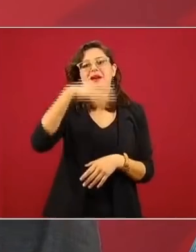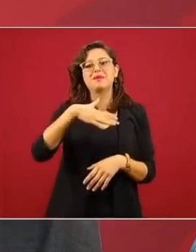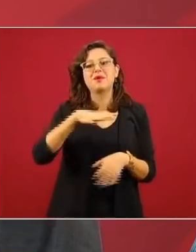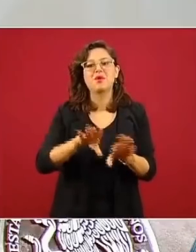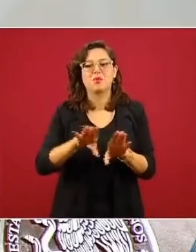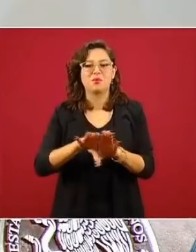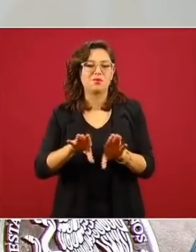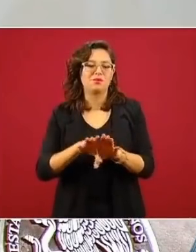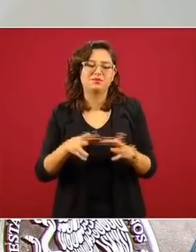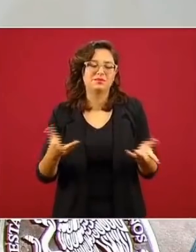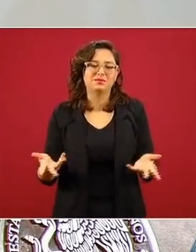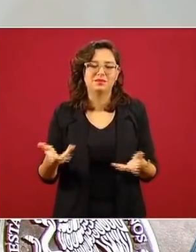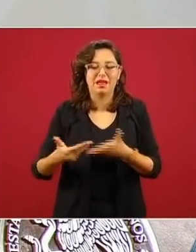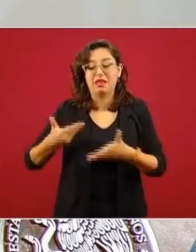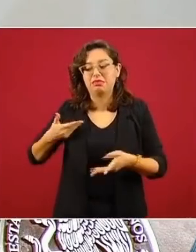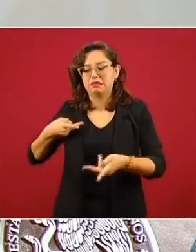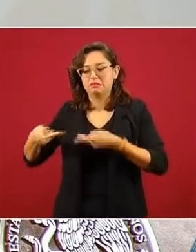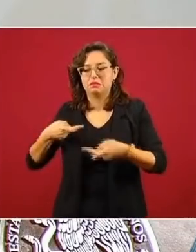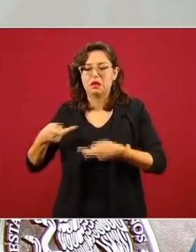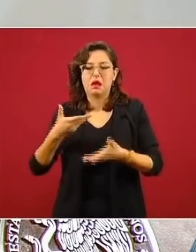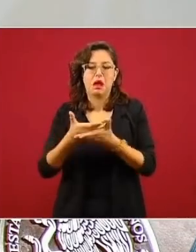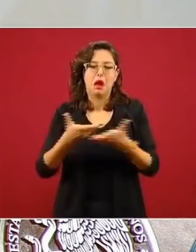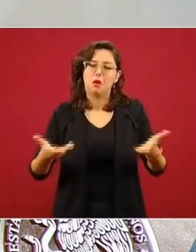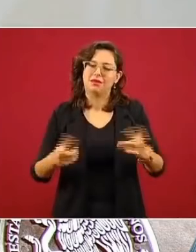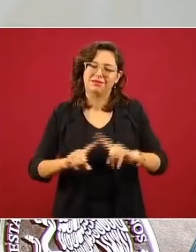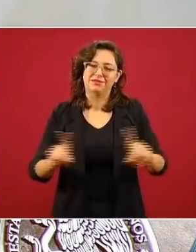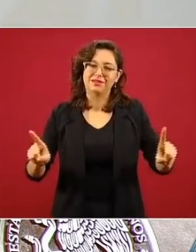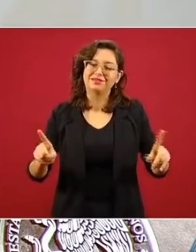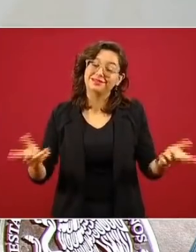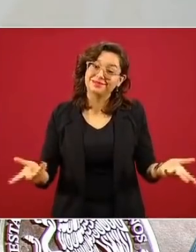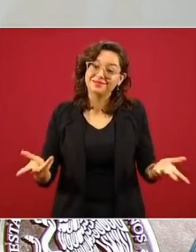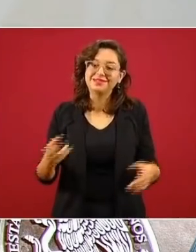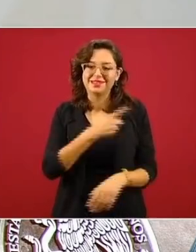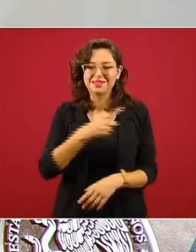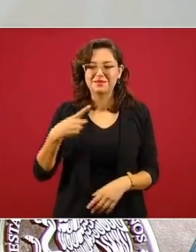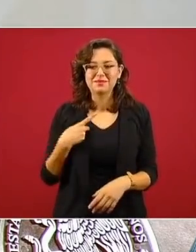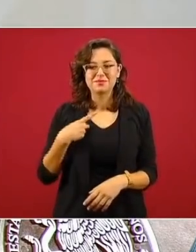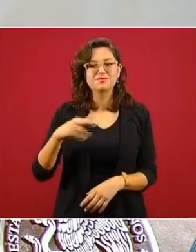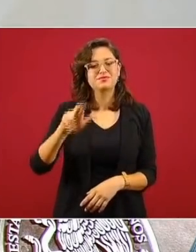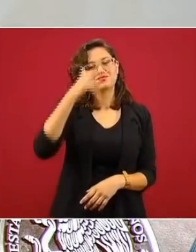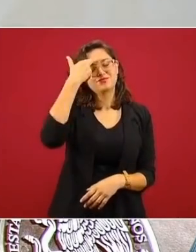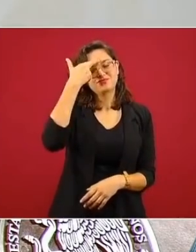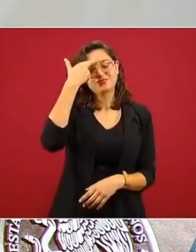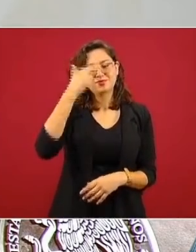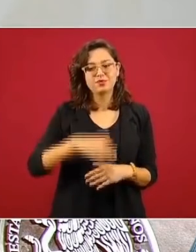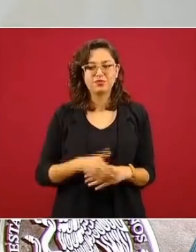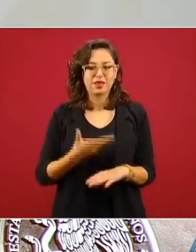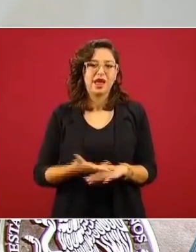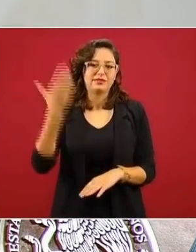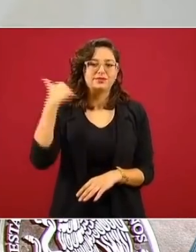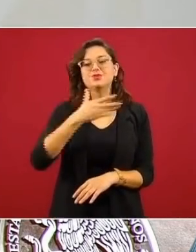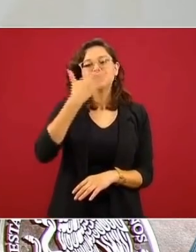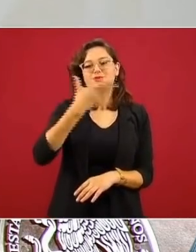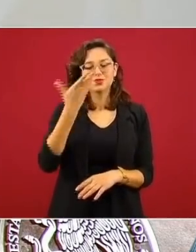a responder. Nada más lo subrayo para que no nos olvidemos de cómo era